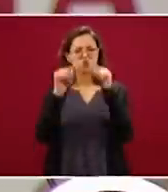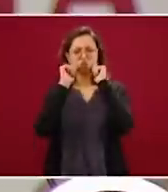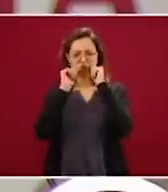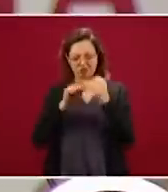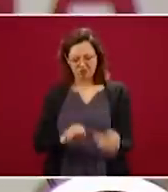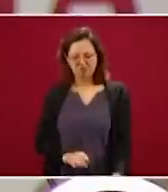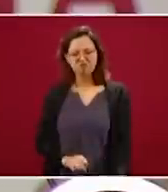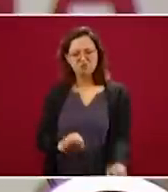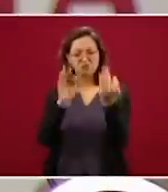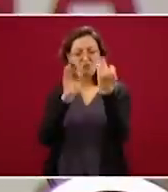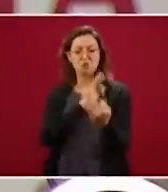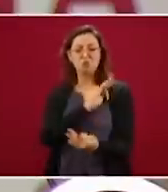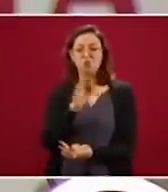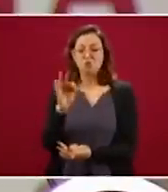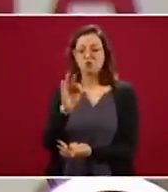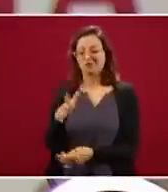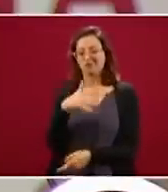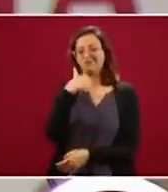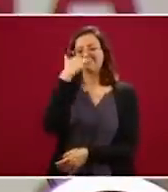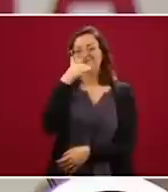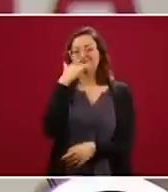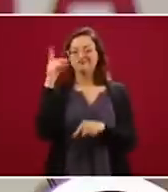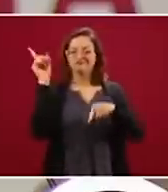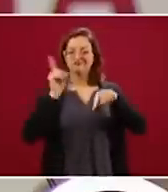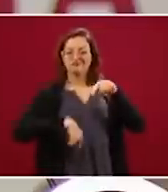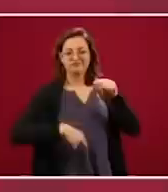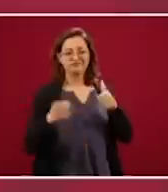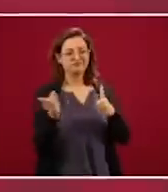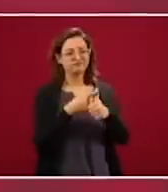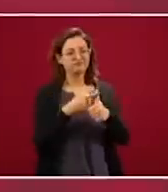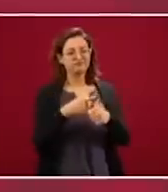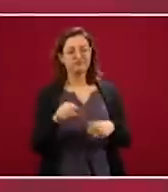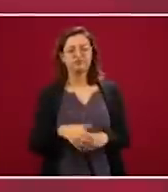si no permitimos la corrupción.